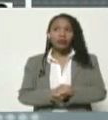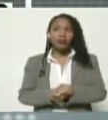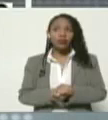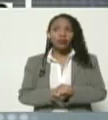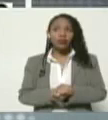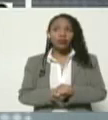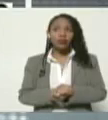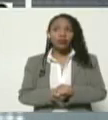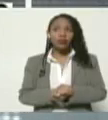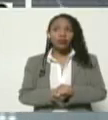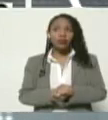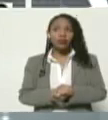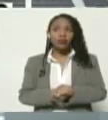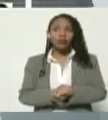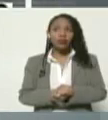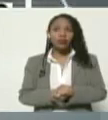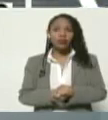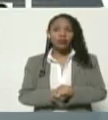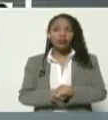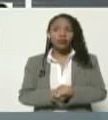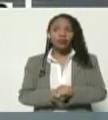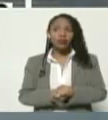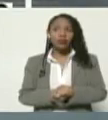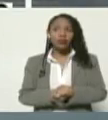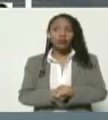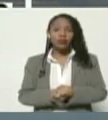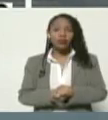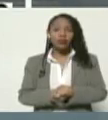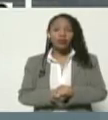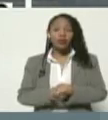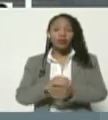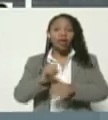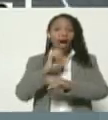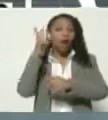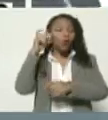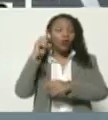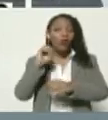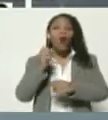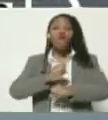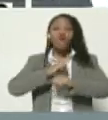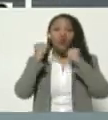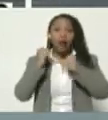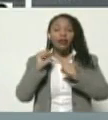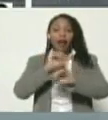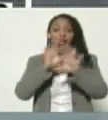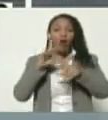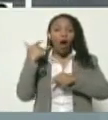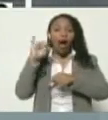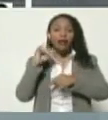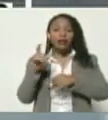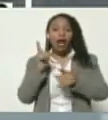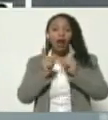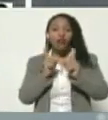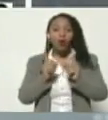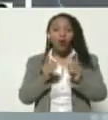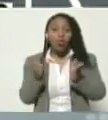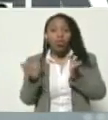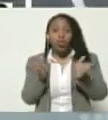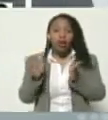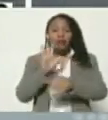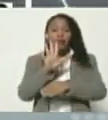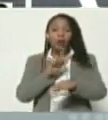No tengo retorno, no sé si me están escuchando. Fuerte y claro, escuchemos acá. Tenemos un delay de unos 5 minutos, me